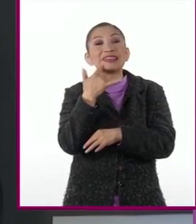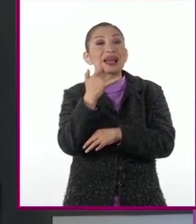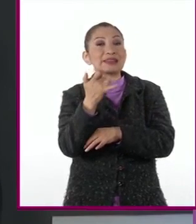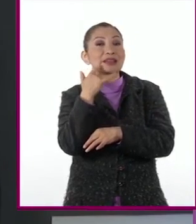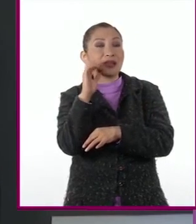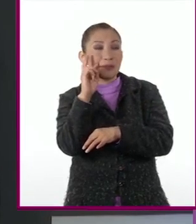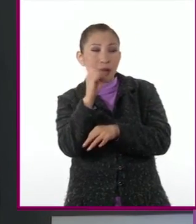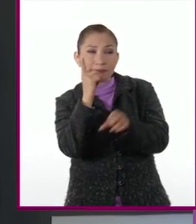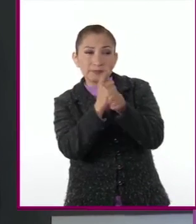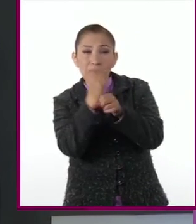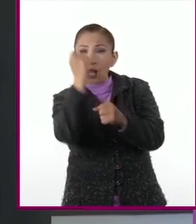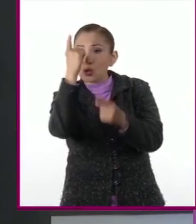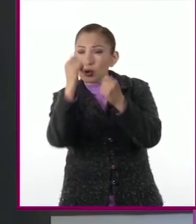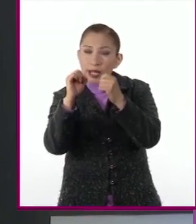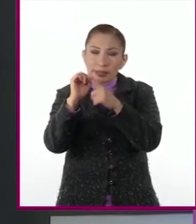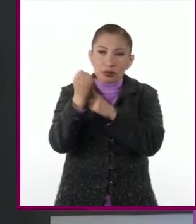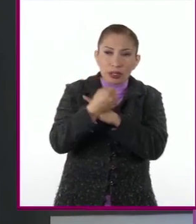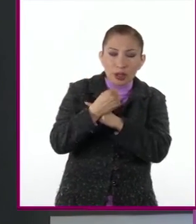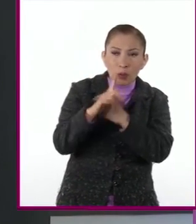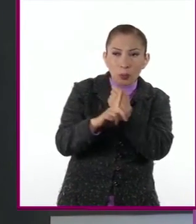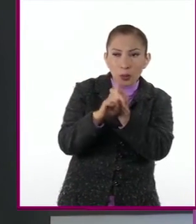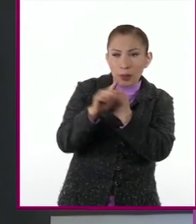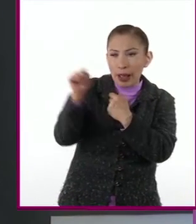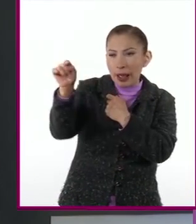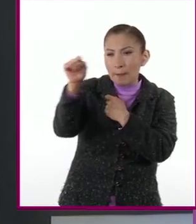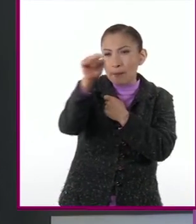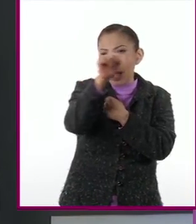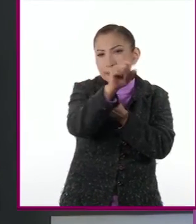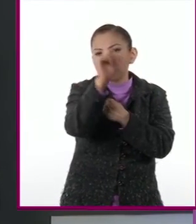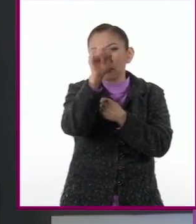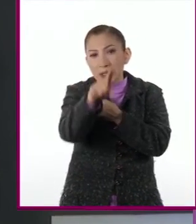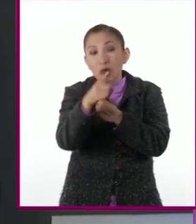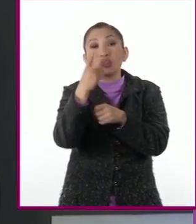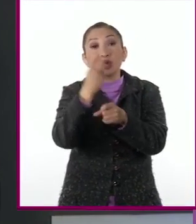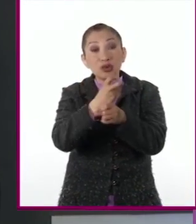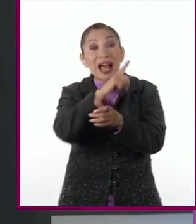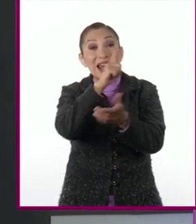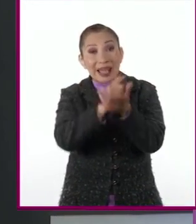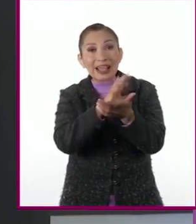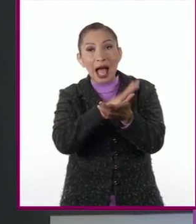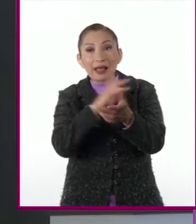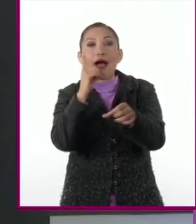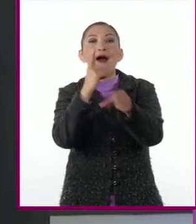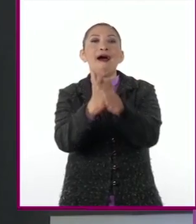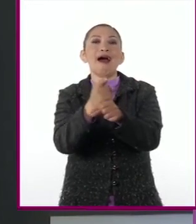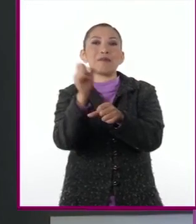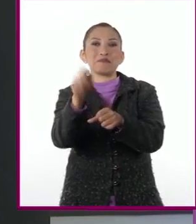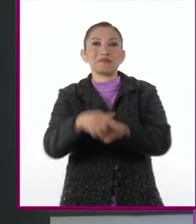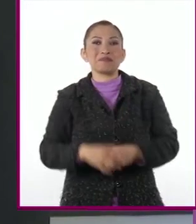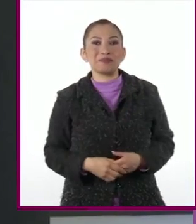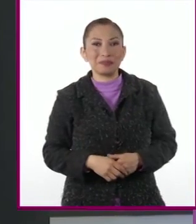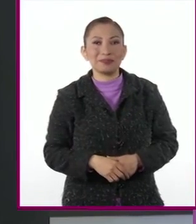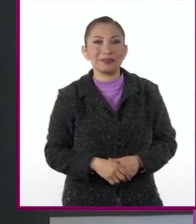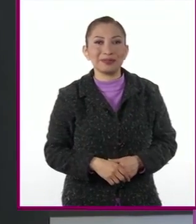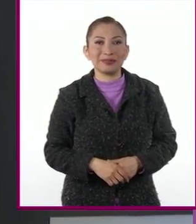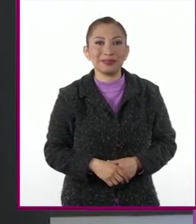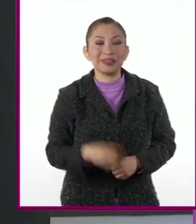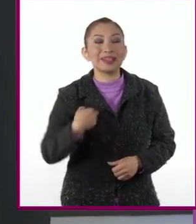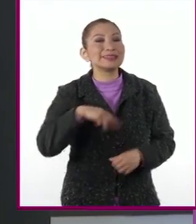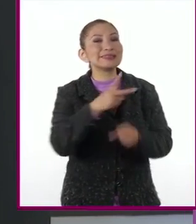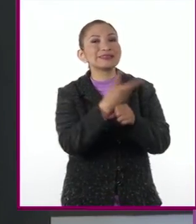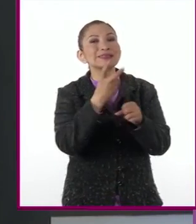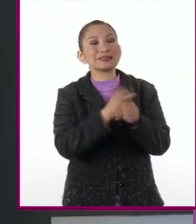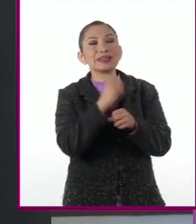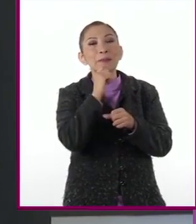de identificar algunas situaciones problemáticas en las que la segunda ley de Newton se aplique. Los